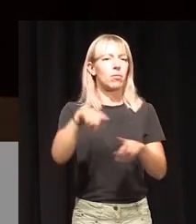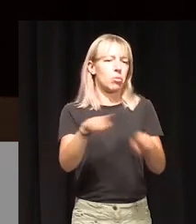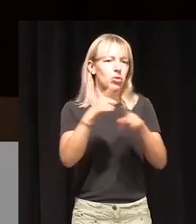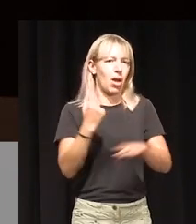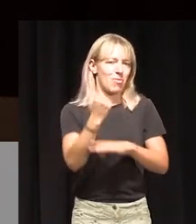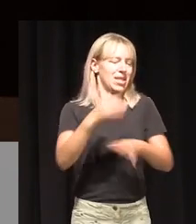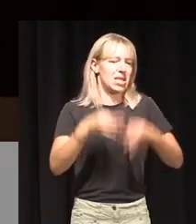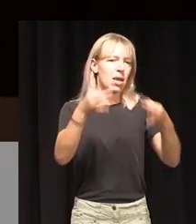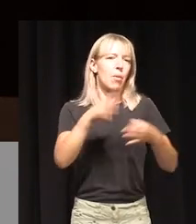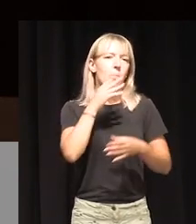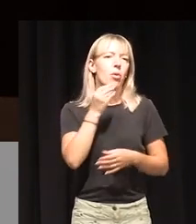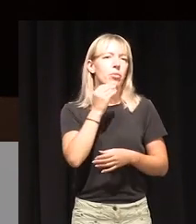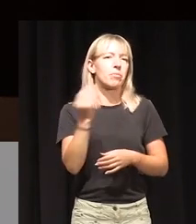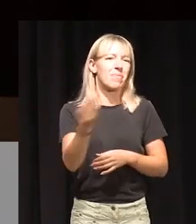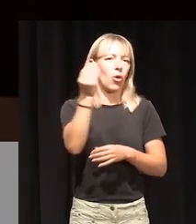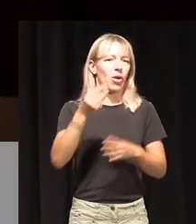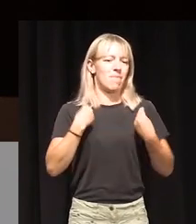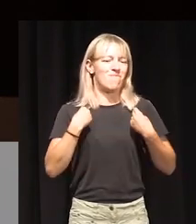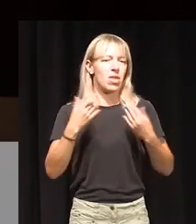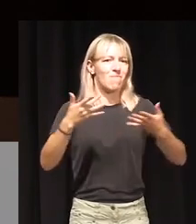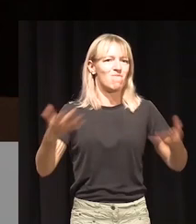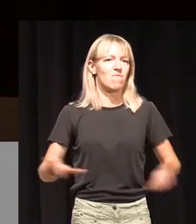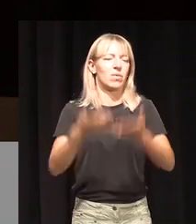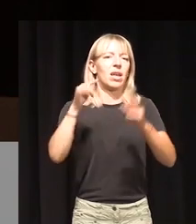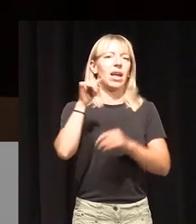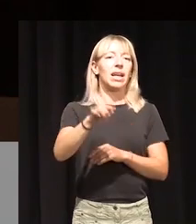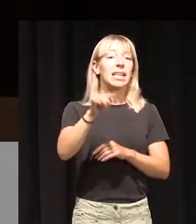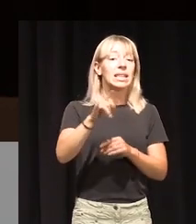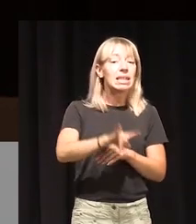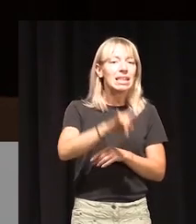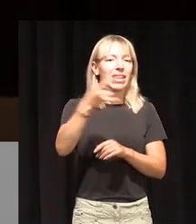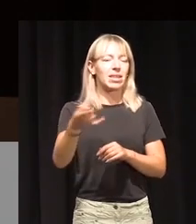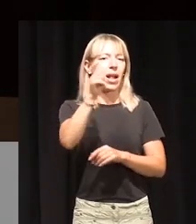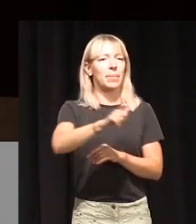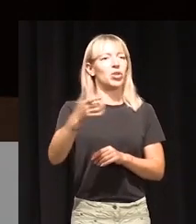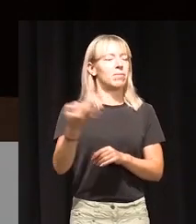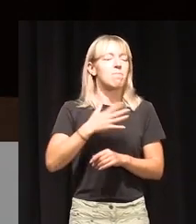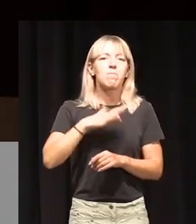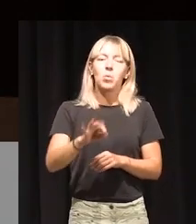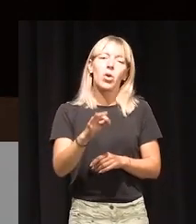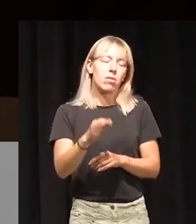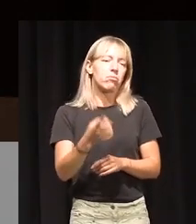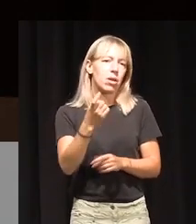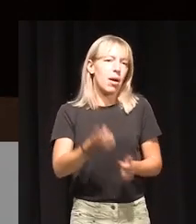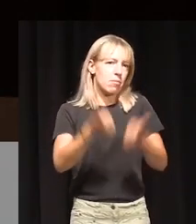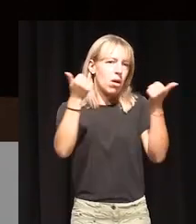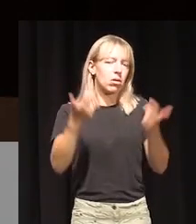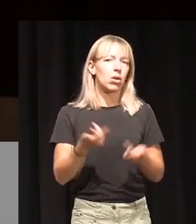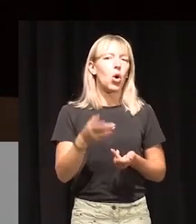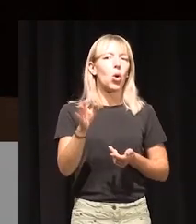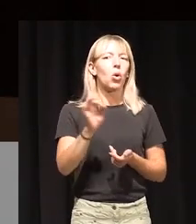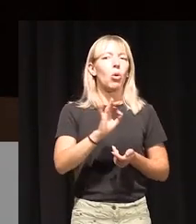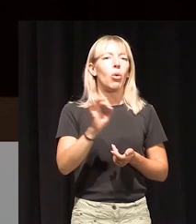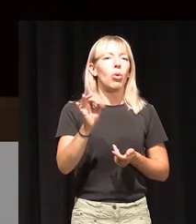música para mejorar vidas, para dar ese empujón o ese estímulo extra a personas que quizás más lo necesitan y